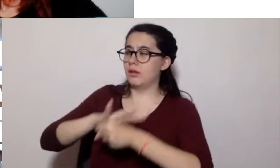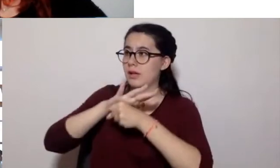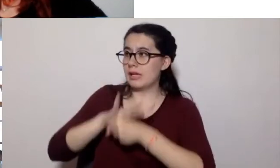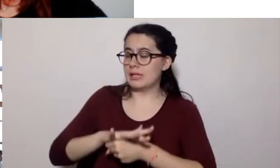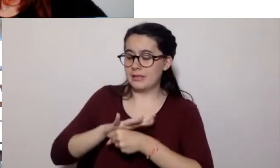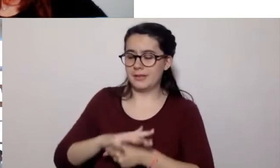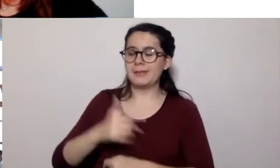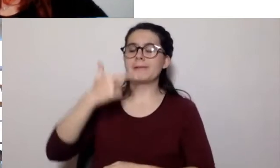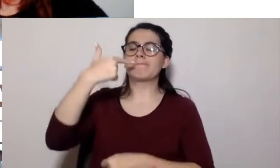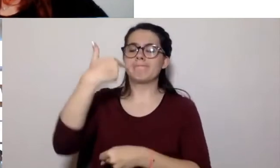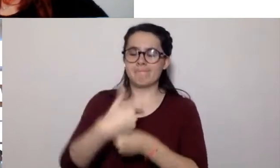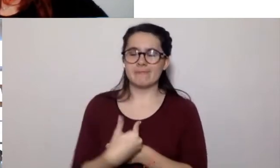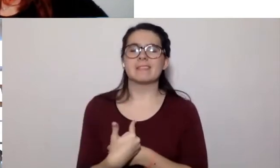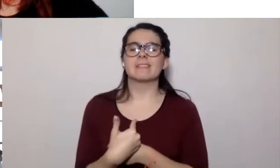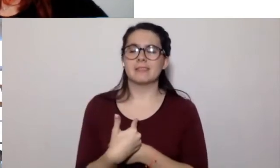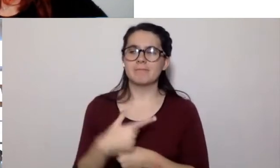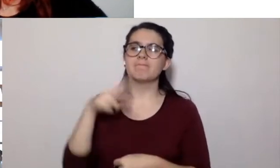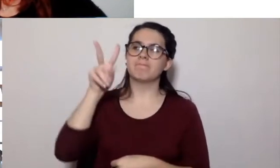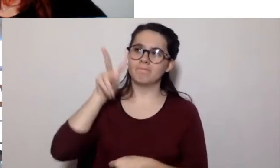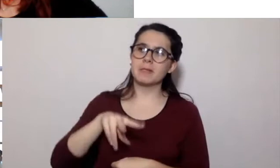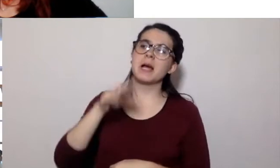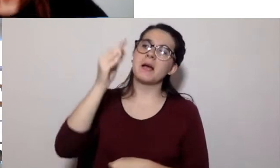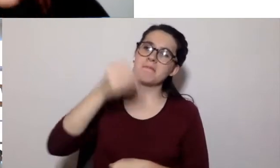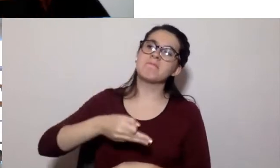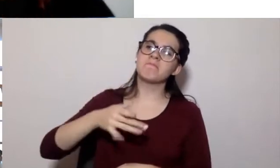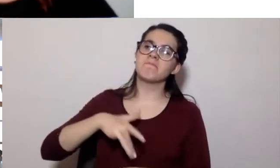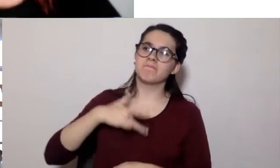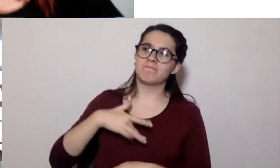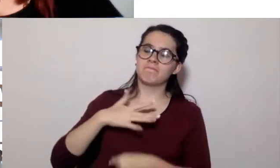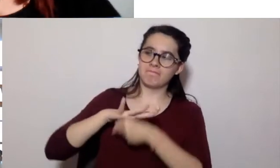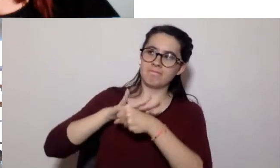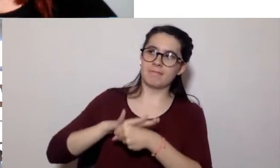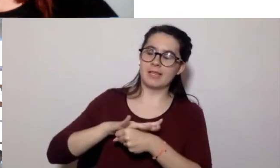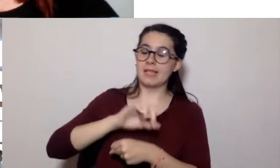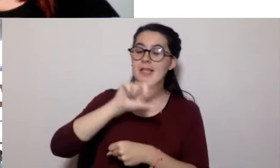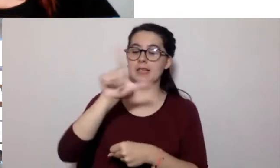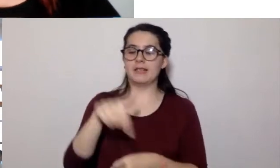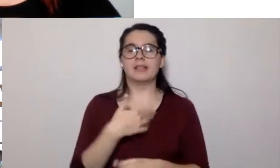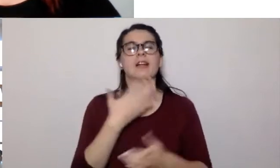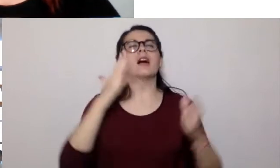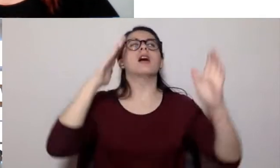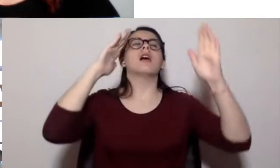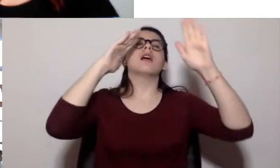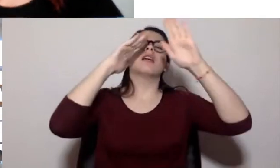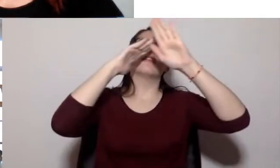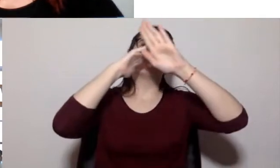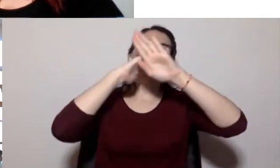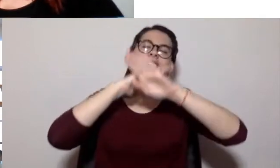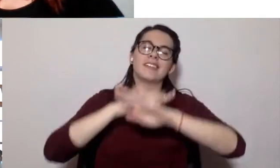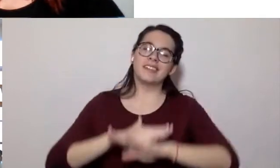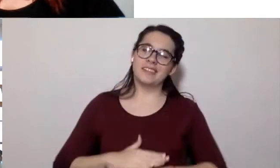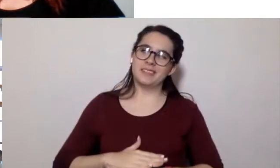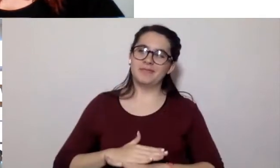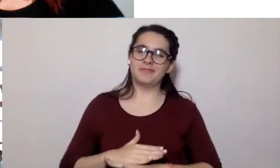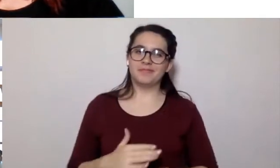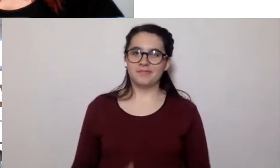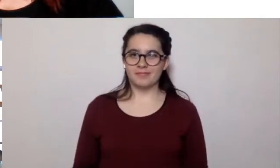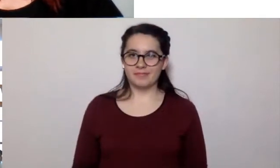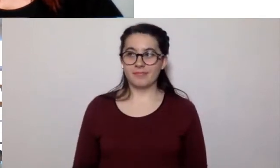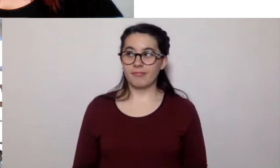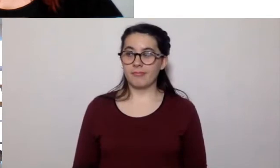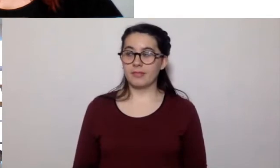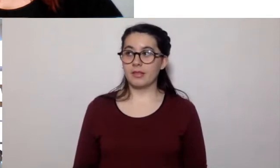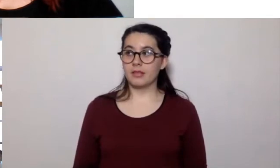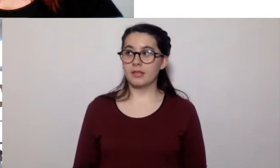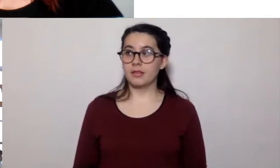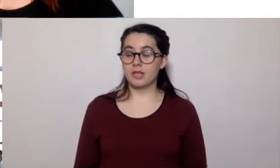preocupado y entonces entras en un lugar de bienestar. Por eso ese contacto social ahora,